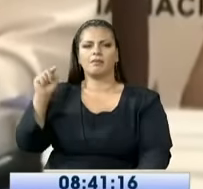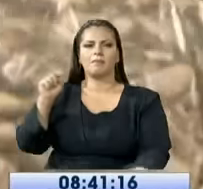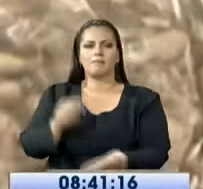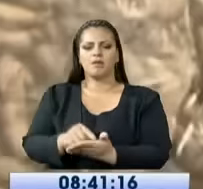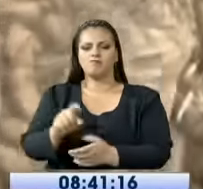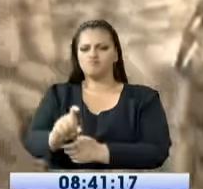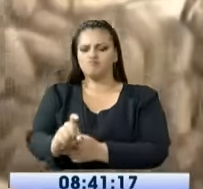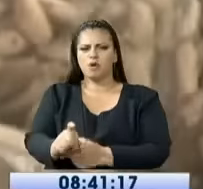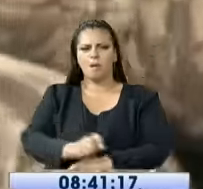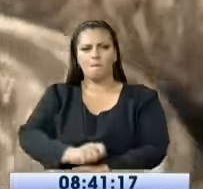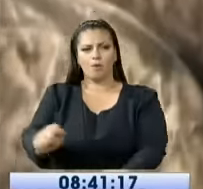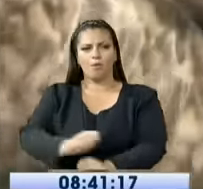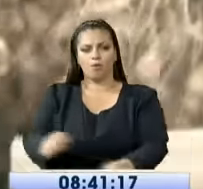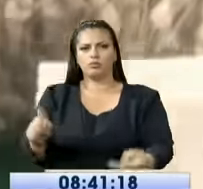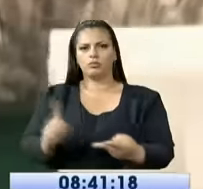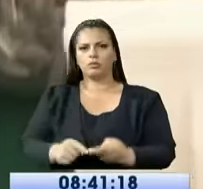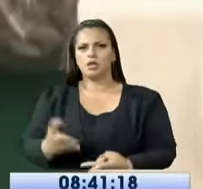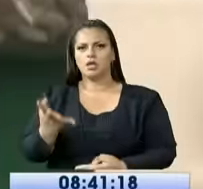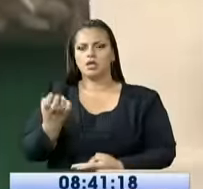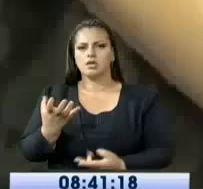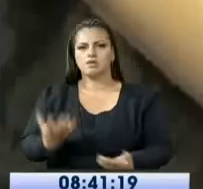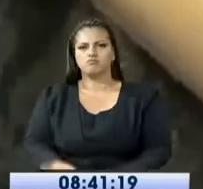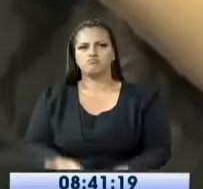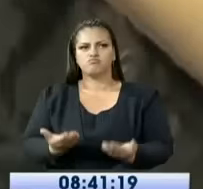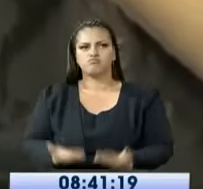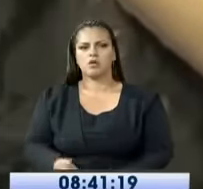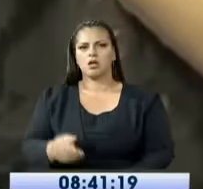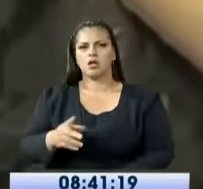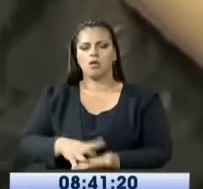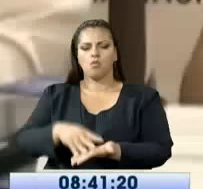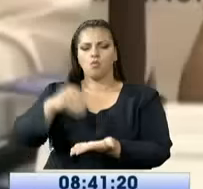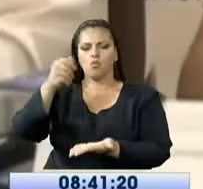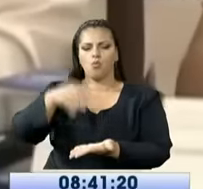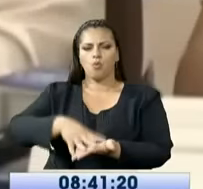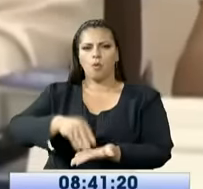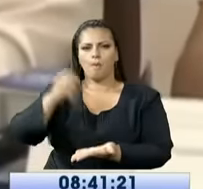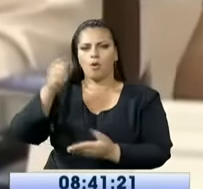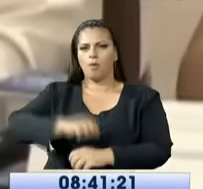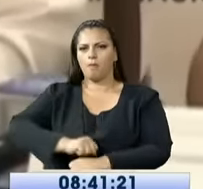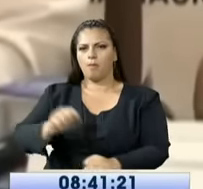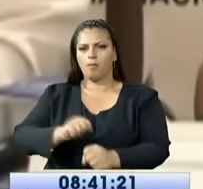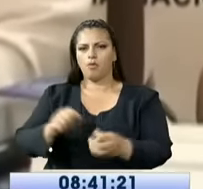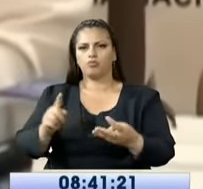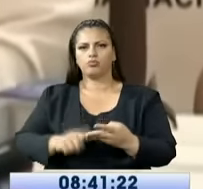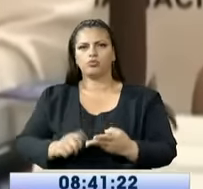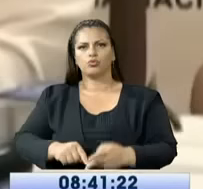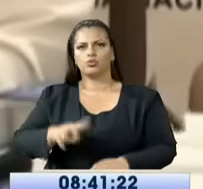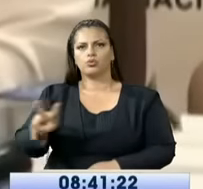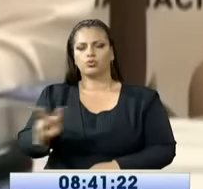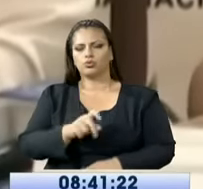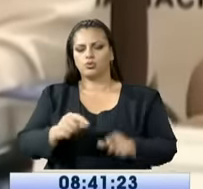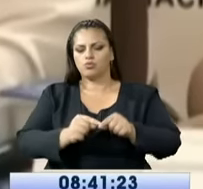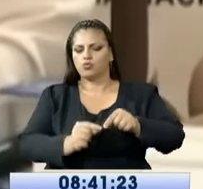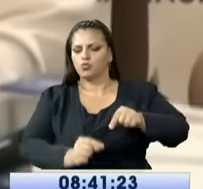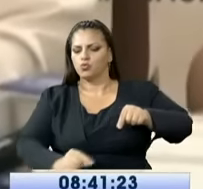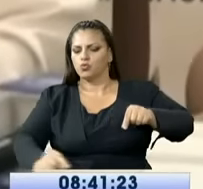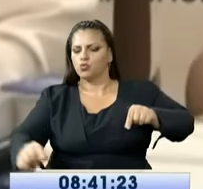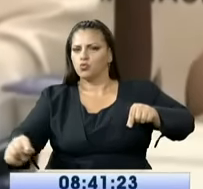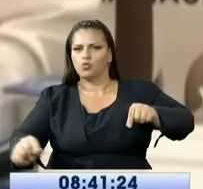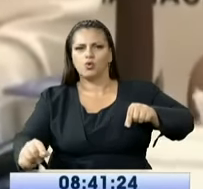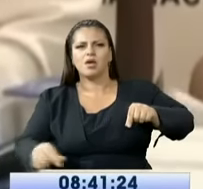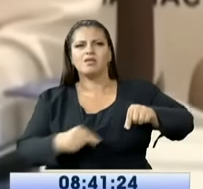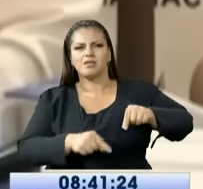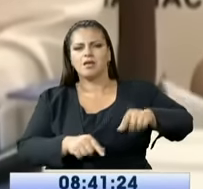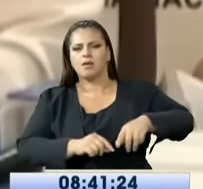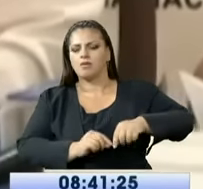pólvora, 2 libras de azufre, 1 libra de cera, 300 mechas de 3 metros cada uno,